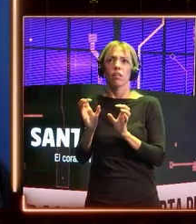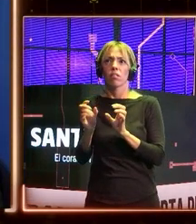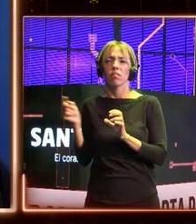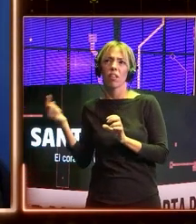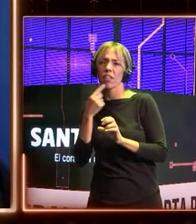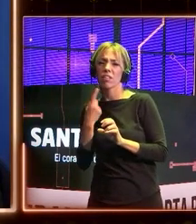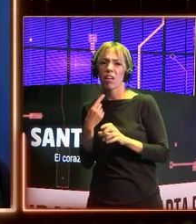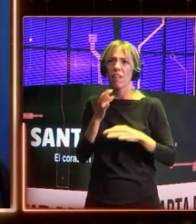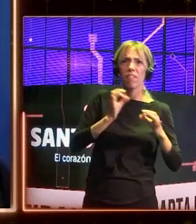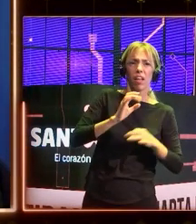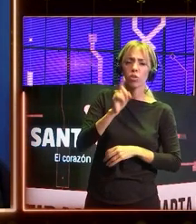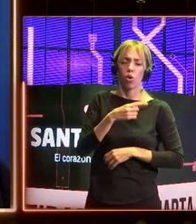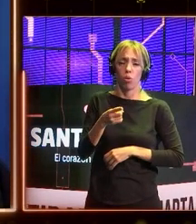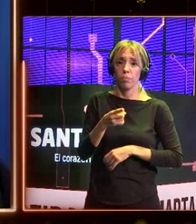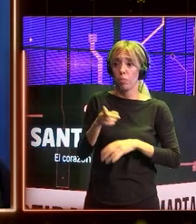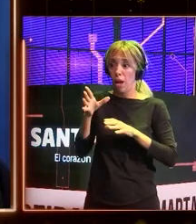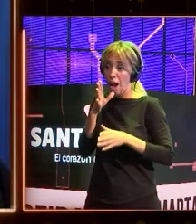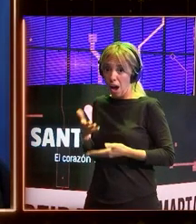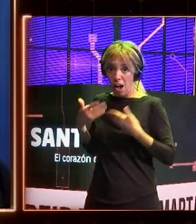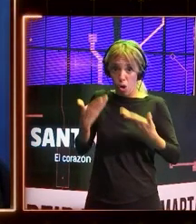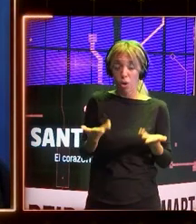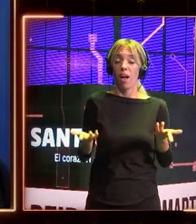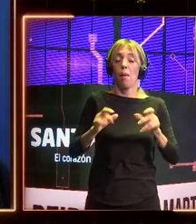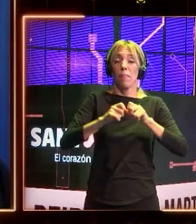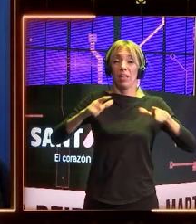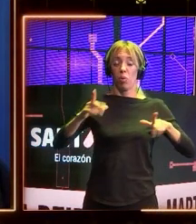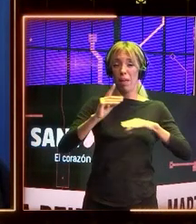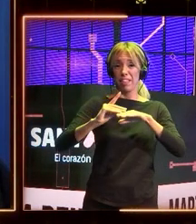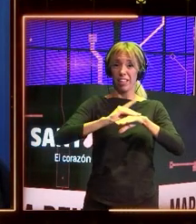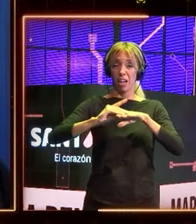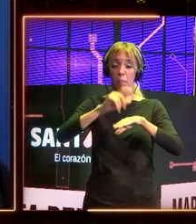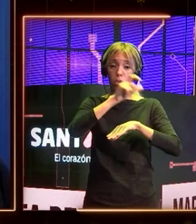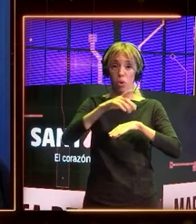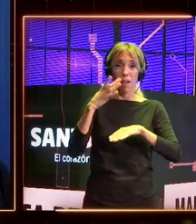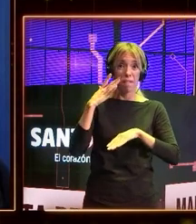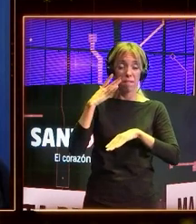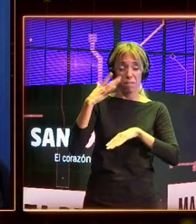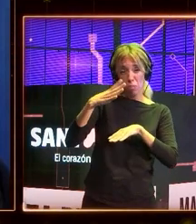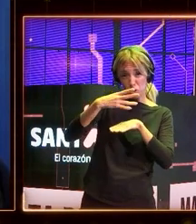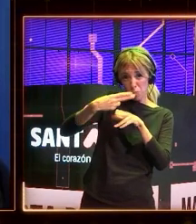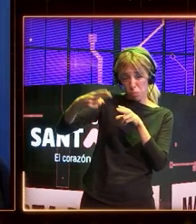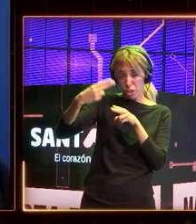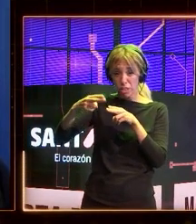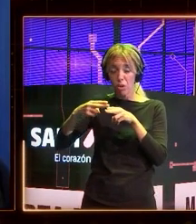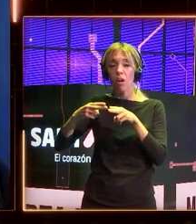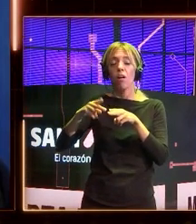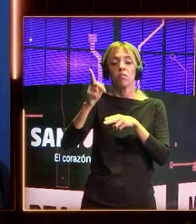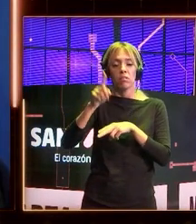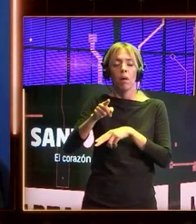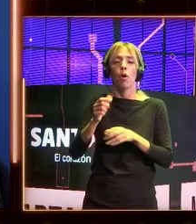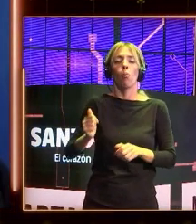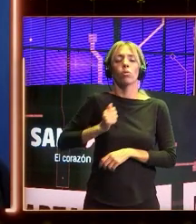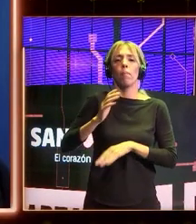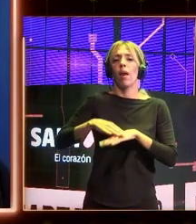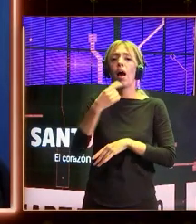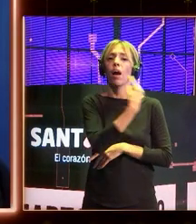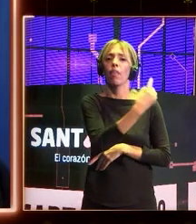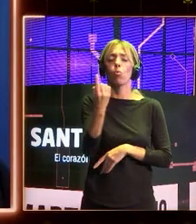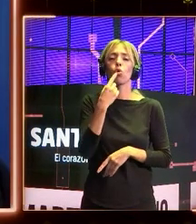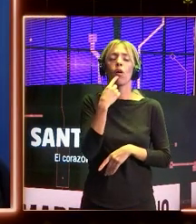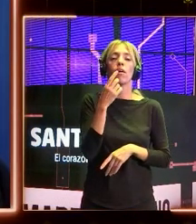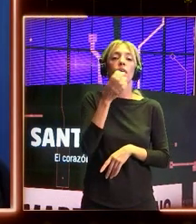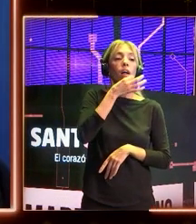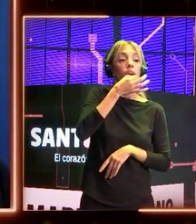plataformas digitales han ofrecido a los nuevos populistas la posibilidad de enviarnos a cada uno un